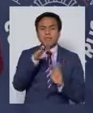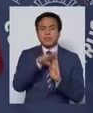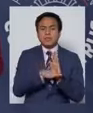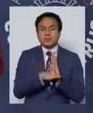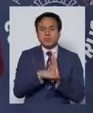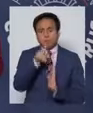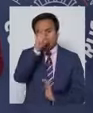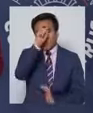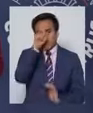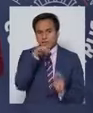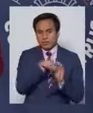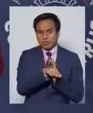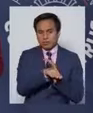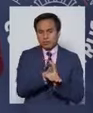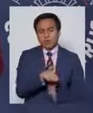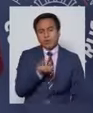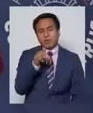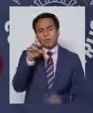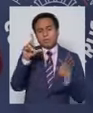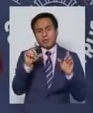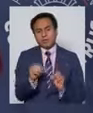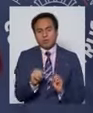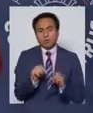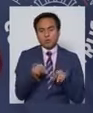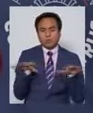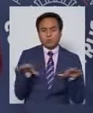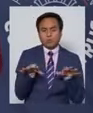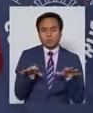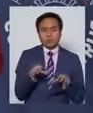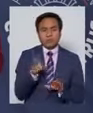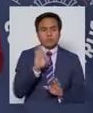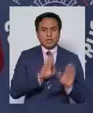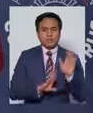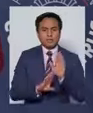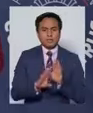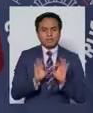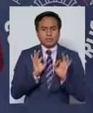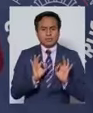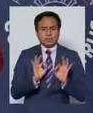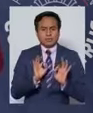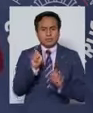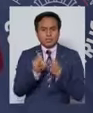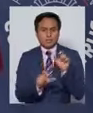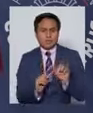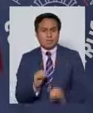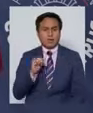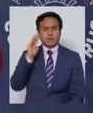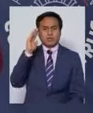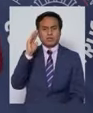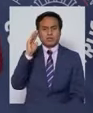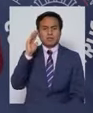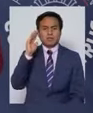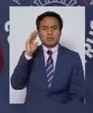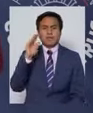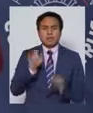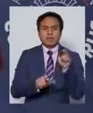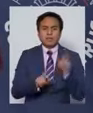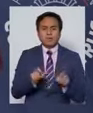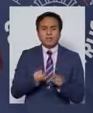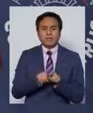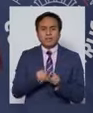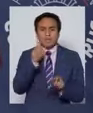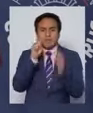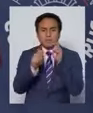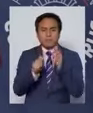de hospitalización y menor de uso de unidades de cuidado intensivo que las personas mayores, quienes son las que están en